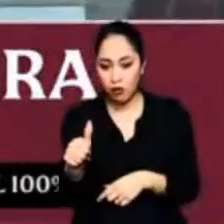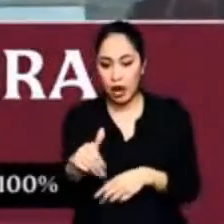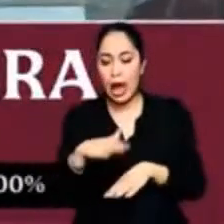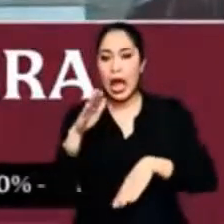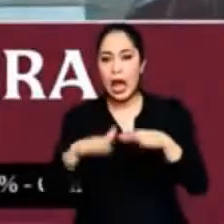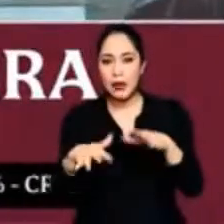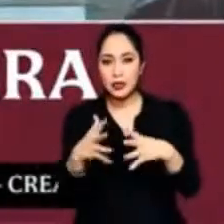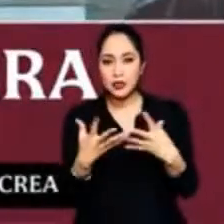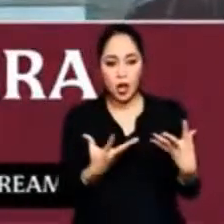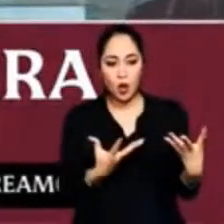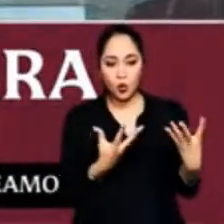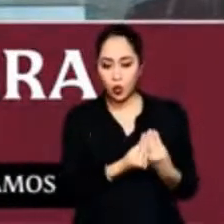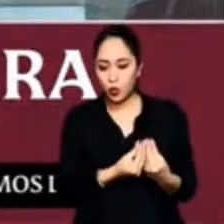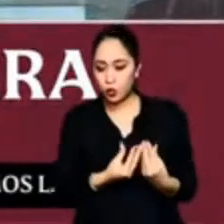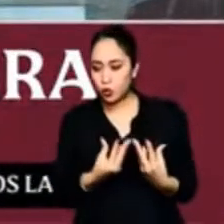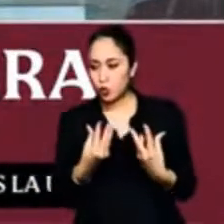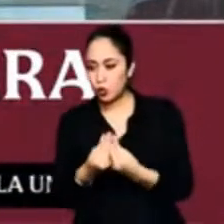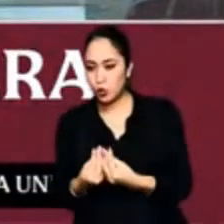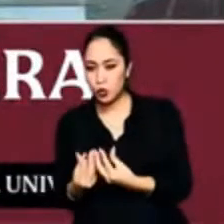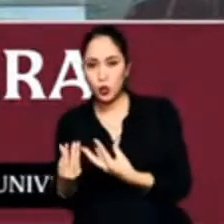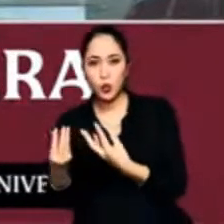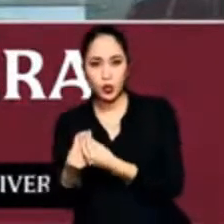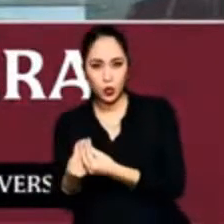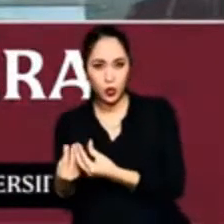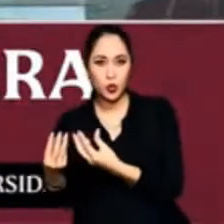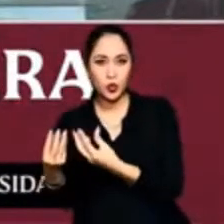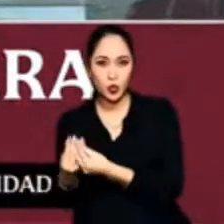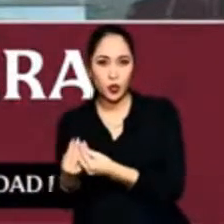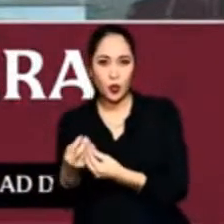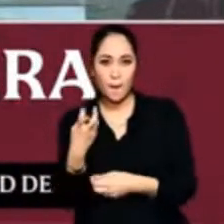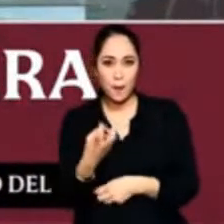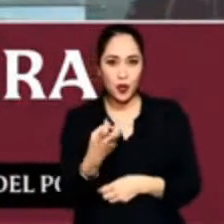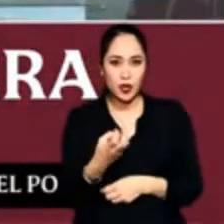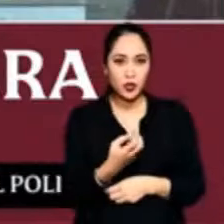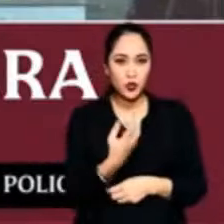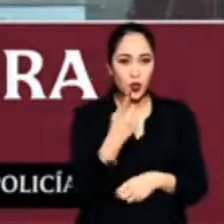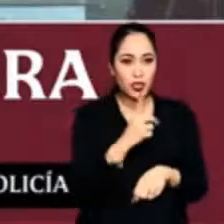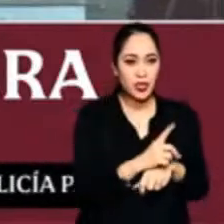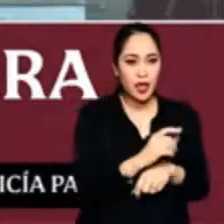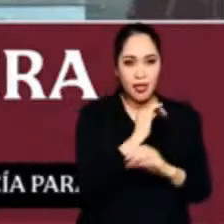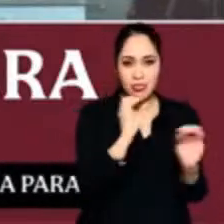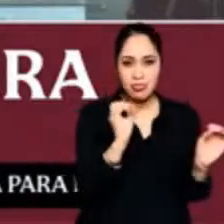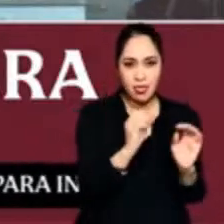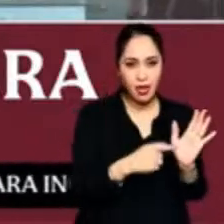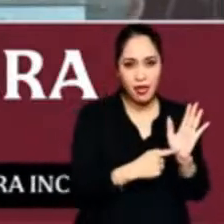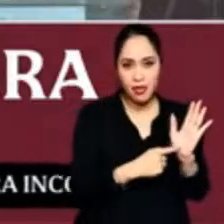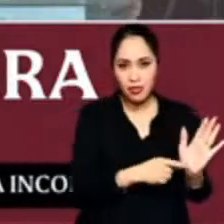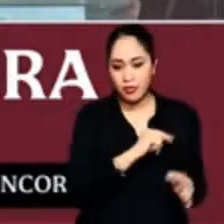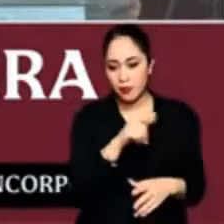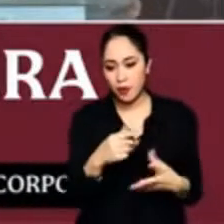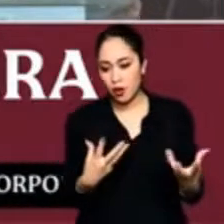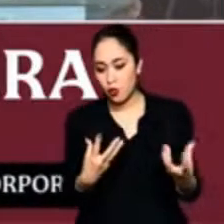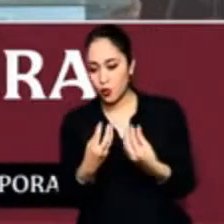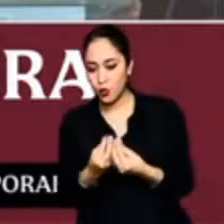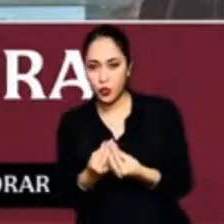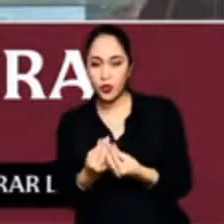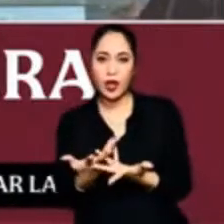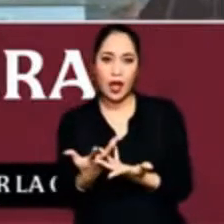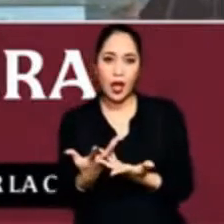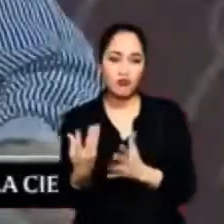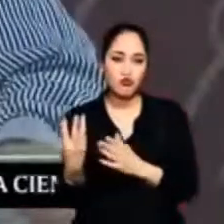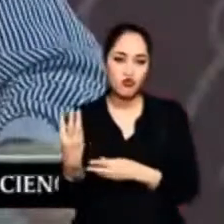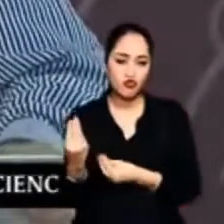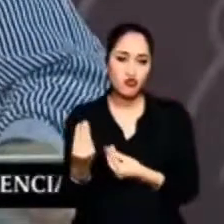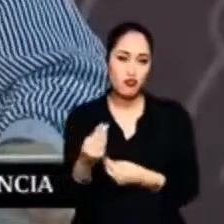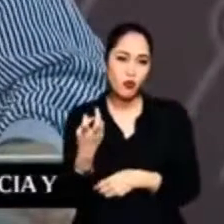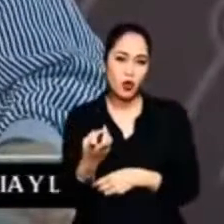reporte. Entonces, el seguimiento vamos a tratar de que sea mucho más certero. Pero igual, la defunción está a la baja. Entonces,